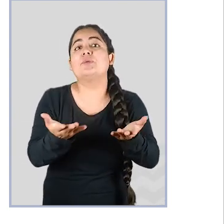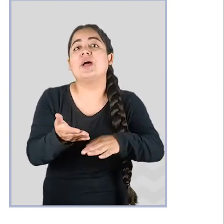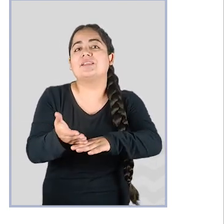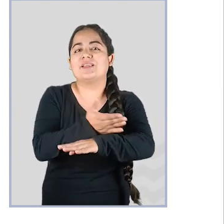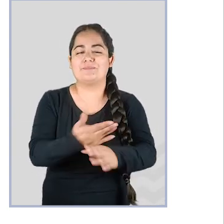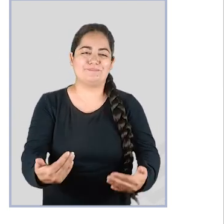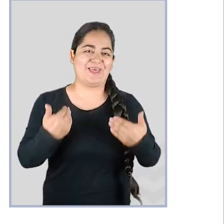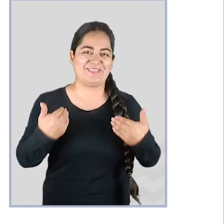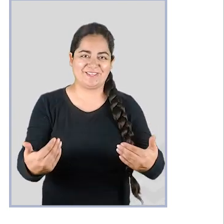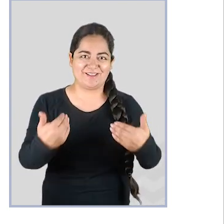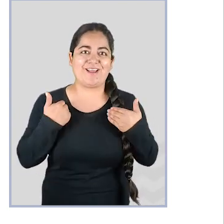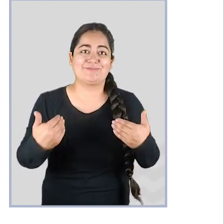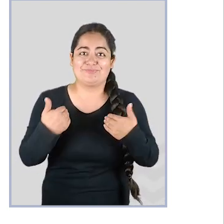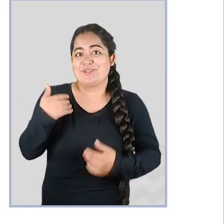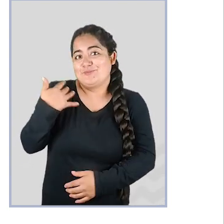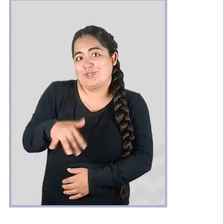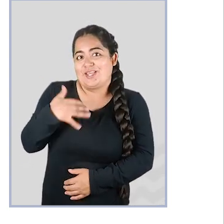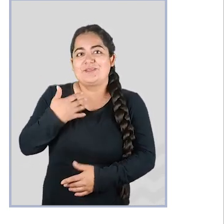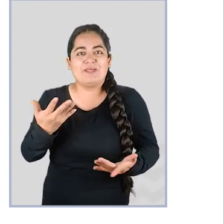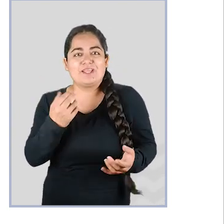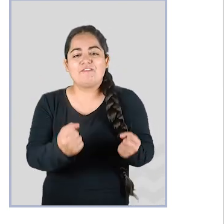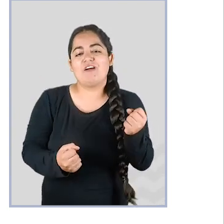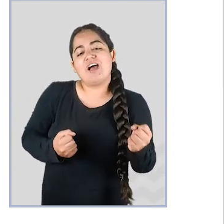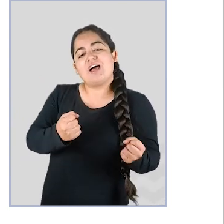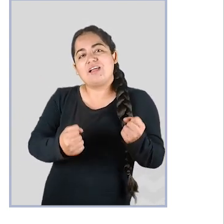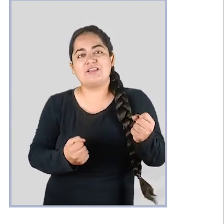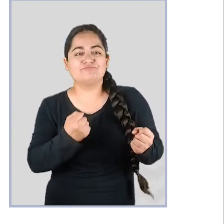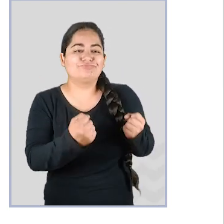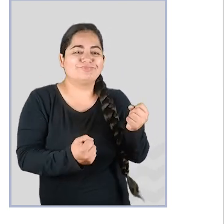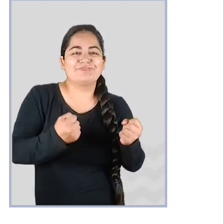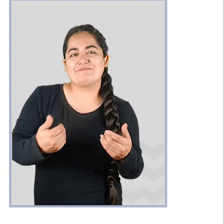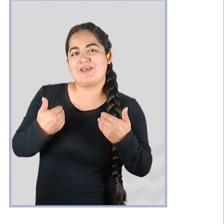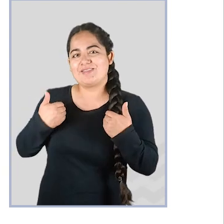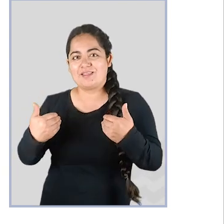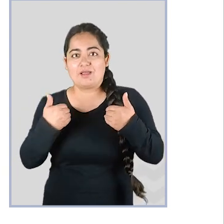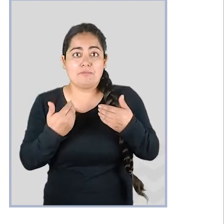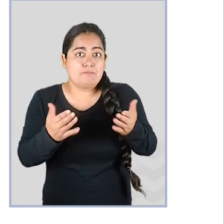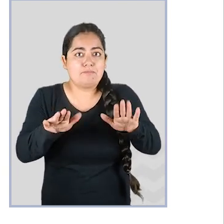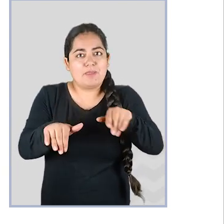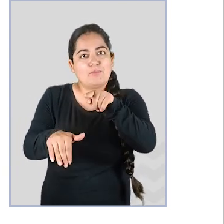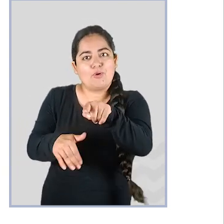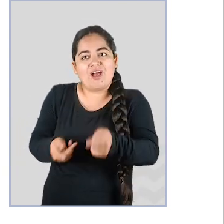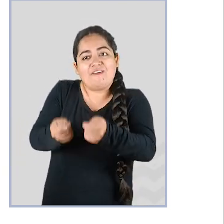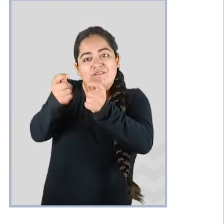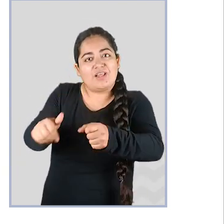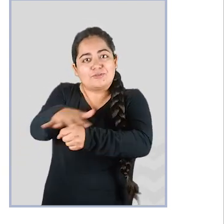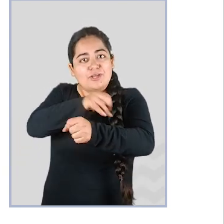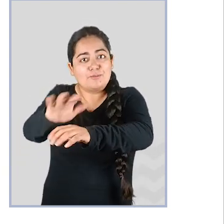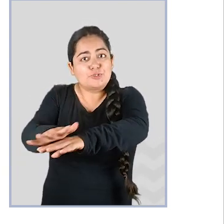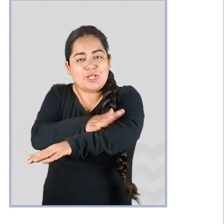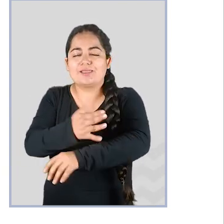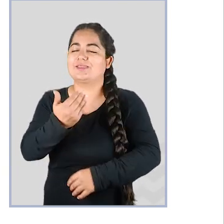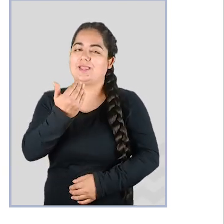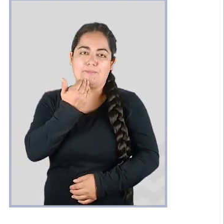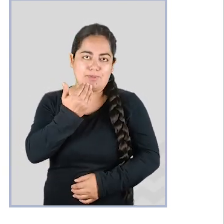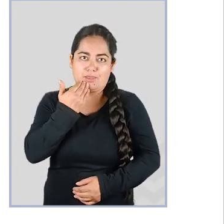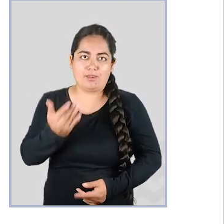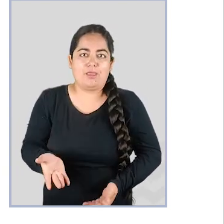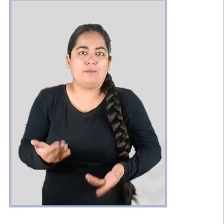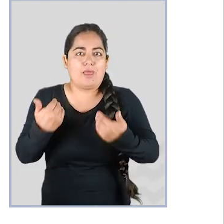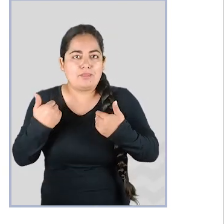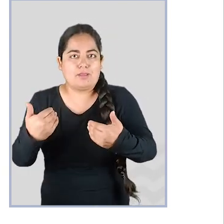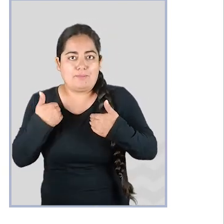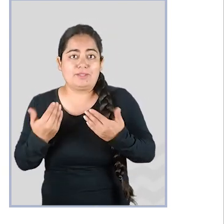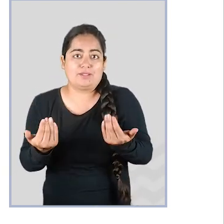ensayo. Se debe practicar para aprender los pasos de baile, así como estas habilidades necesitan práctica en interacciones adecuadas para